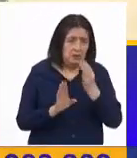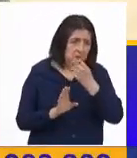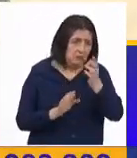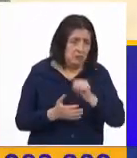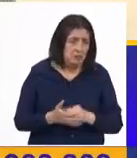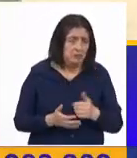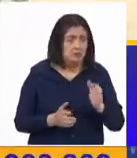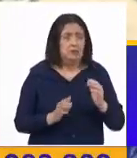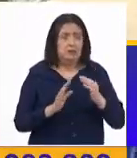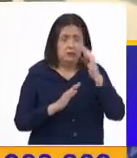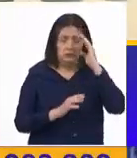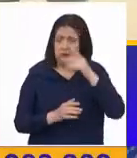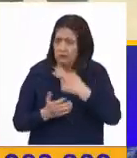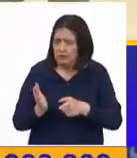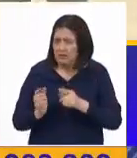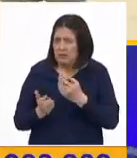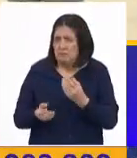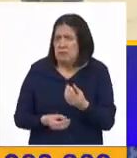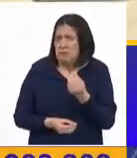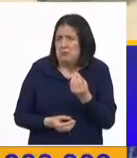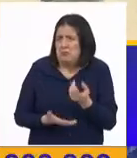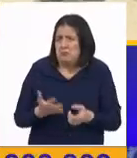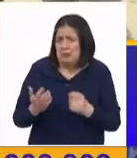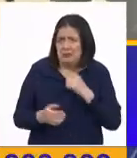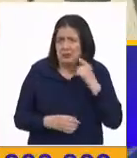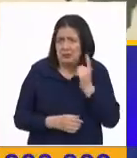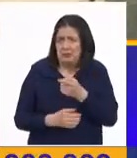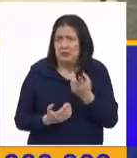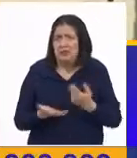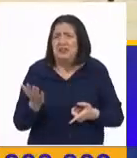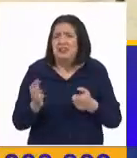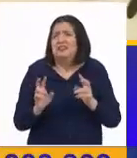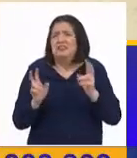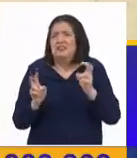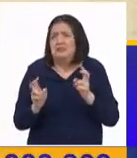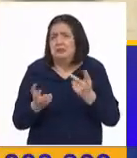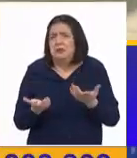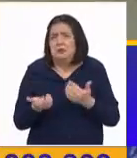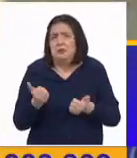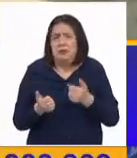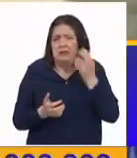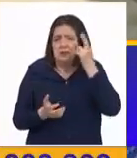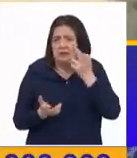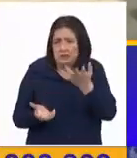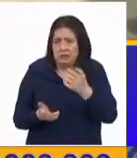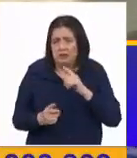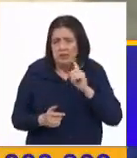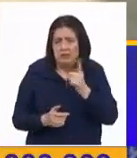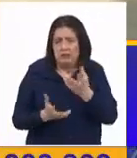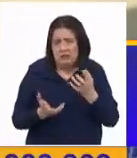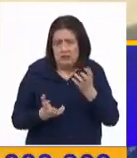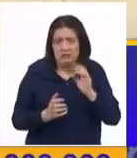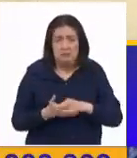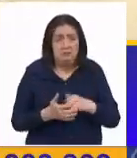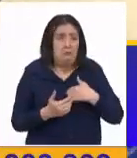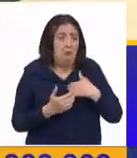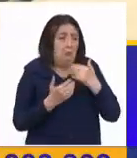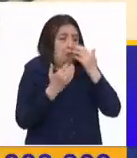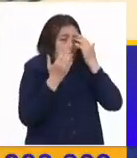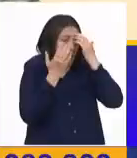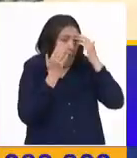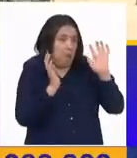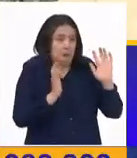la misma comisaría. Sí, Fátima. ¿Bajo qué argumento sería la denuncia que ellos pretenden hacer contra ti? No tengo la menor